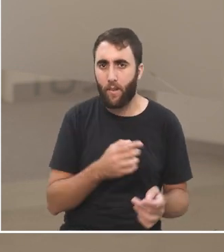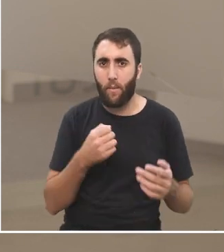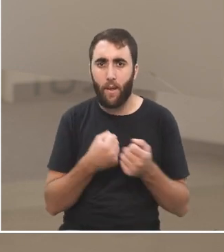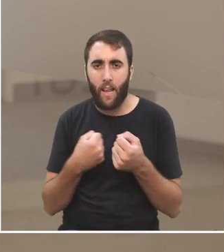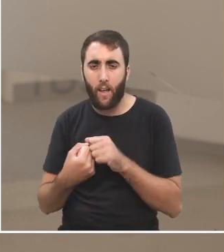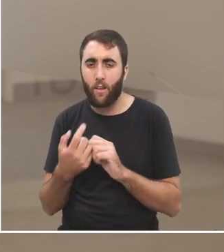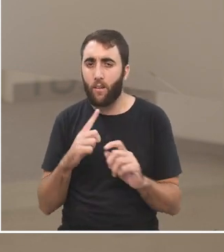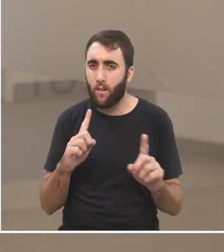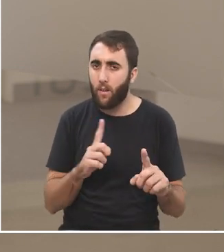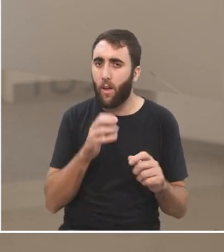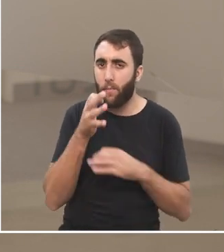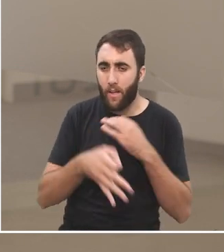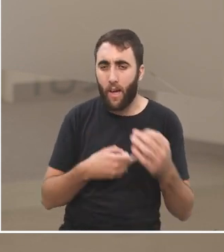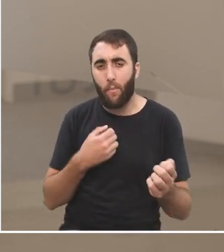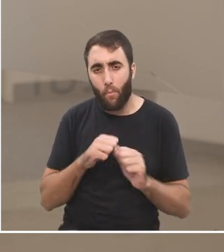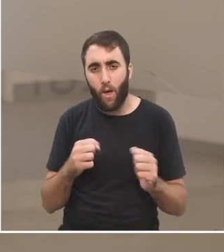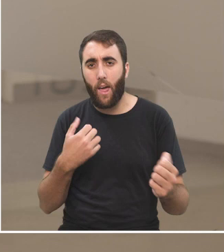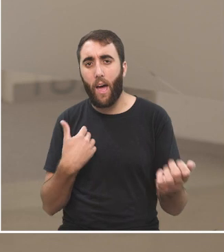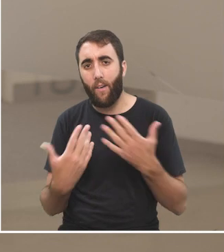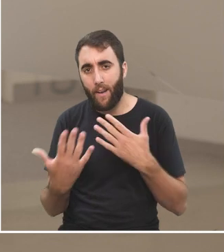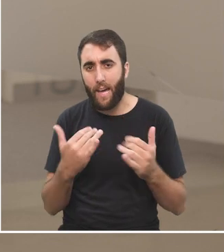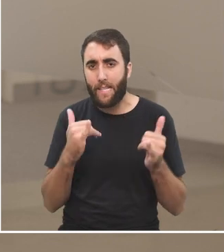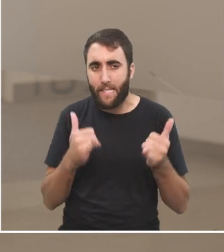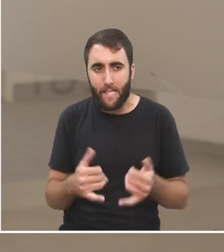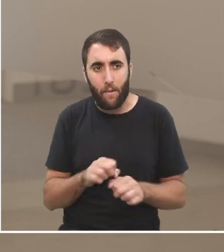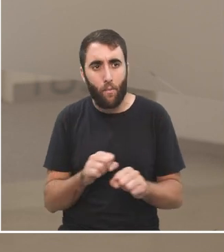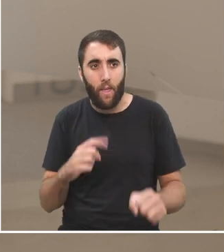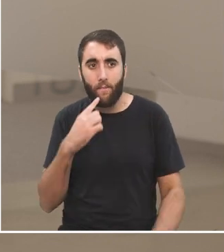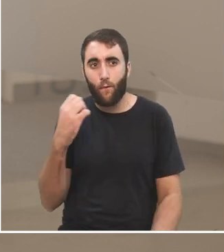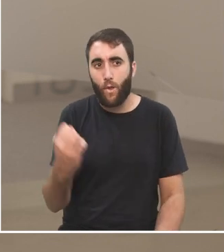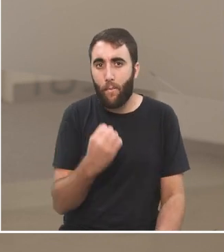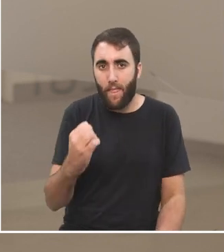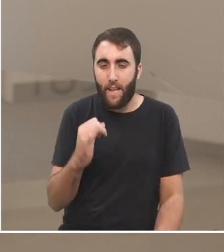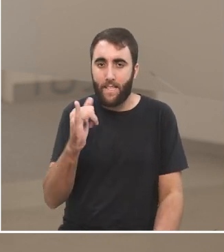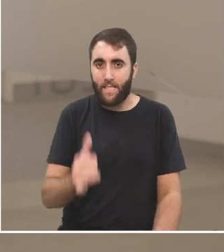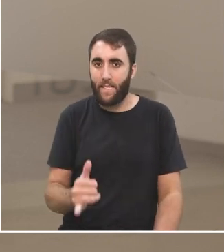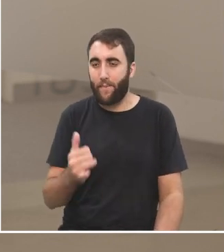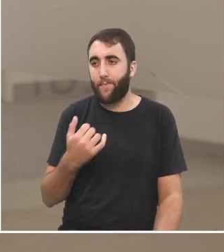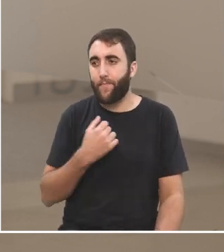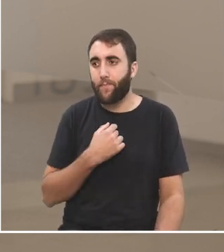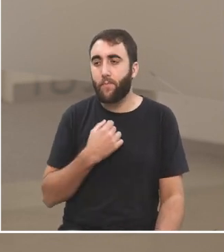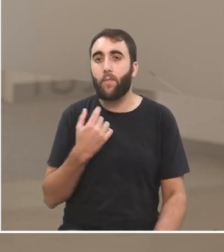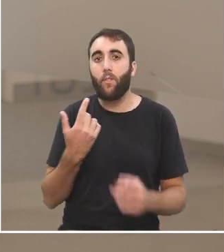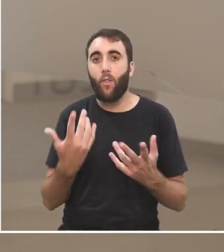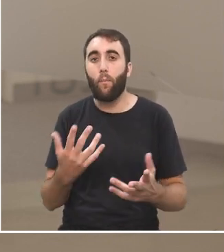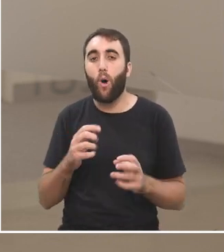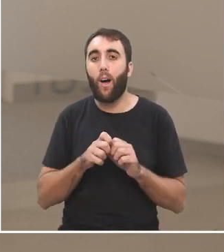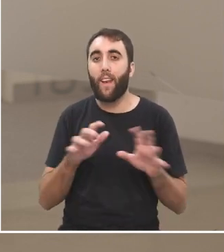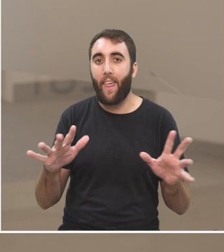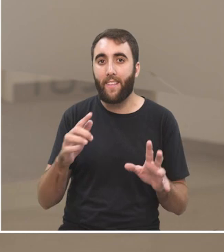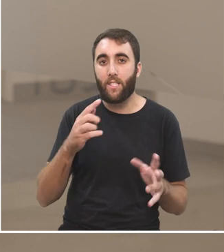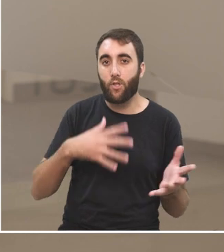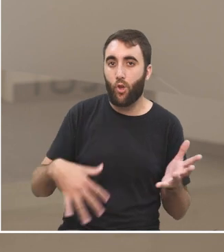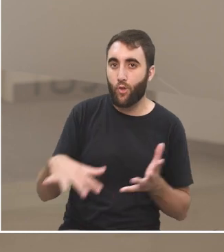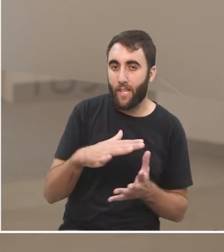que no que no logran conversar entre sí me parece fundamental y entonces como como las redes sociales y